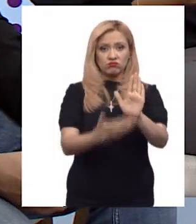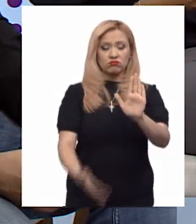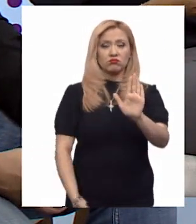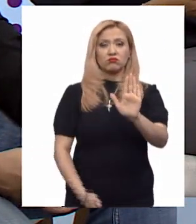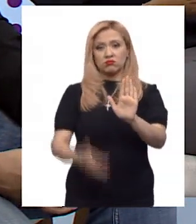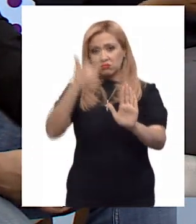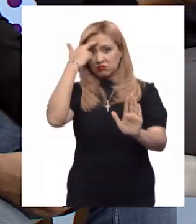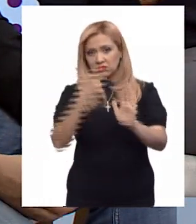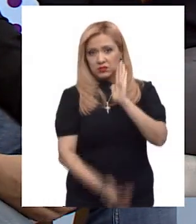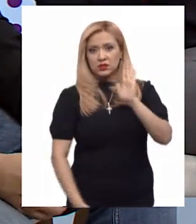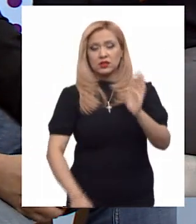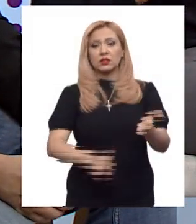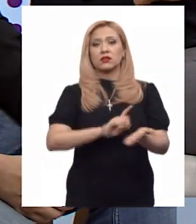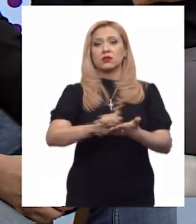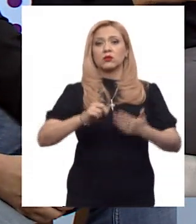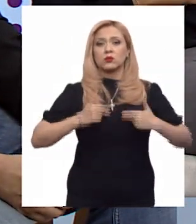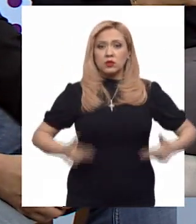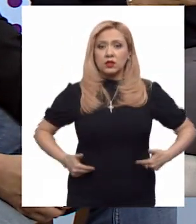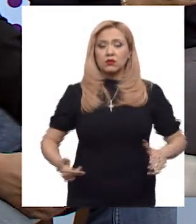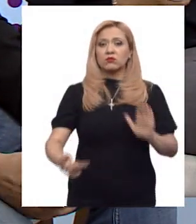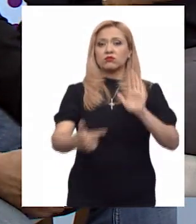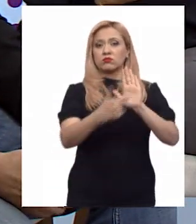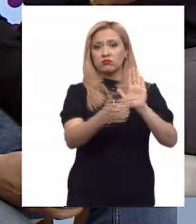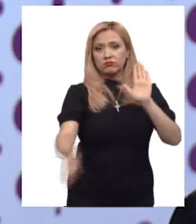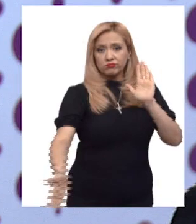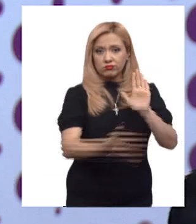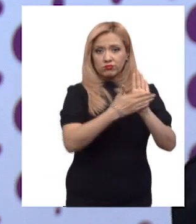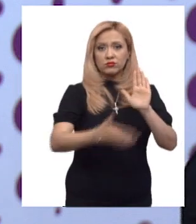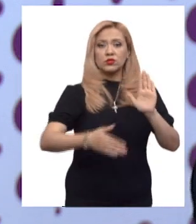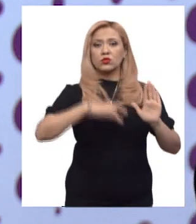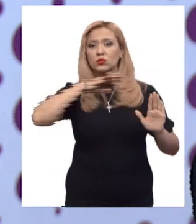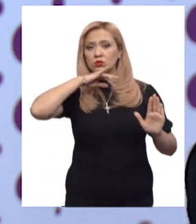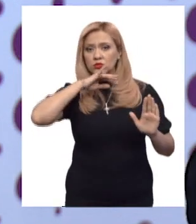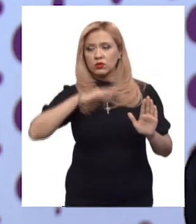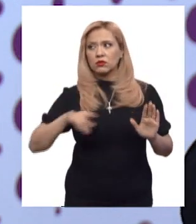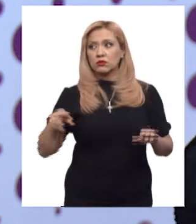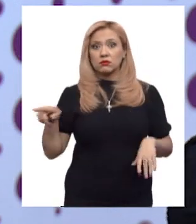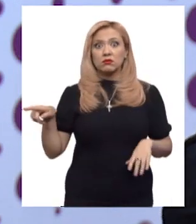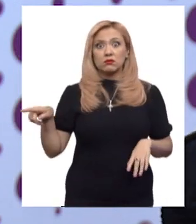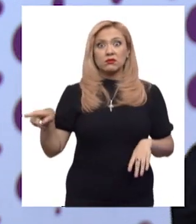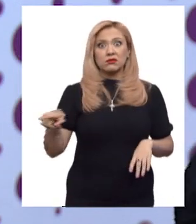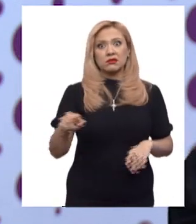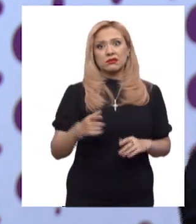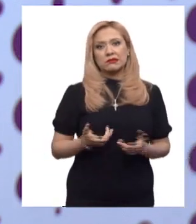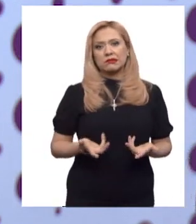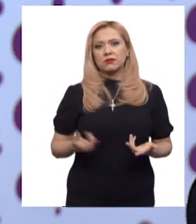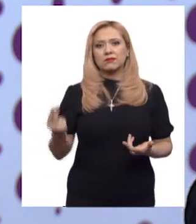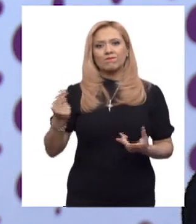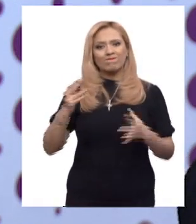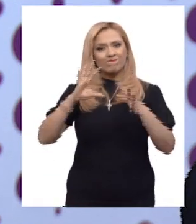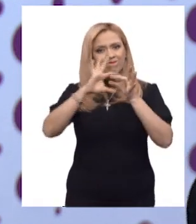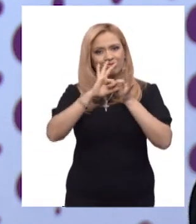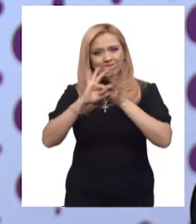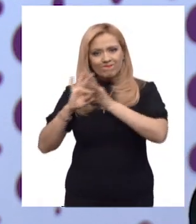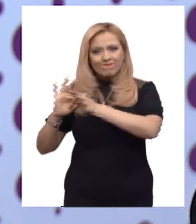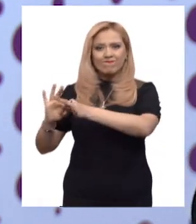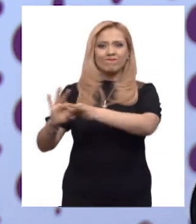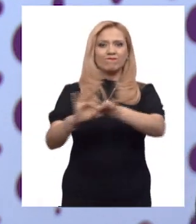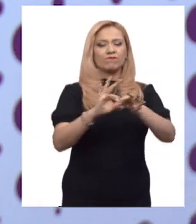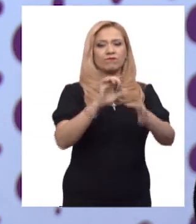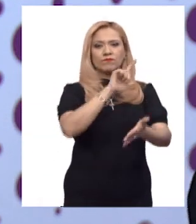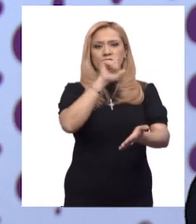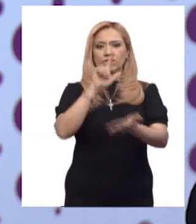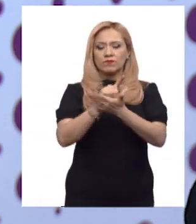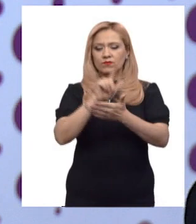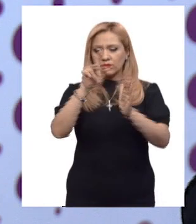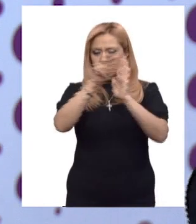humanos. Entonces, justo como retomando un poco lo de Edu, de que sí es necesario homologar mucha de la legislación o